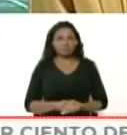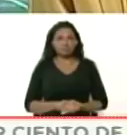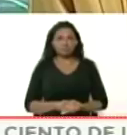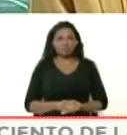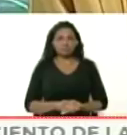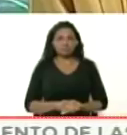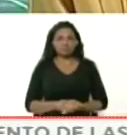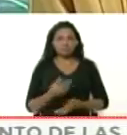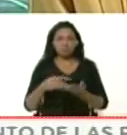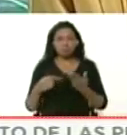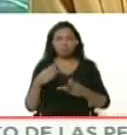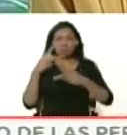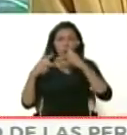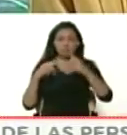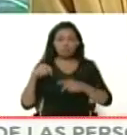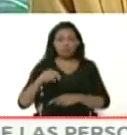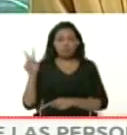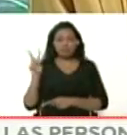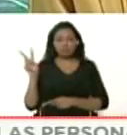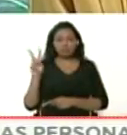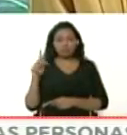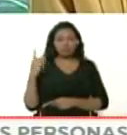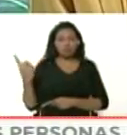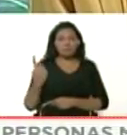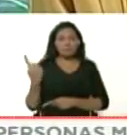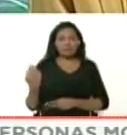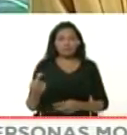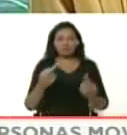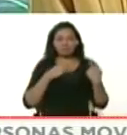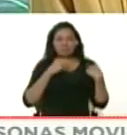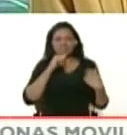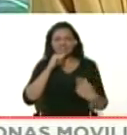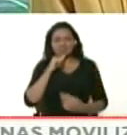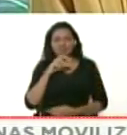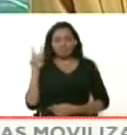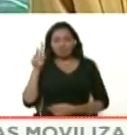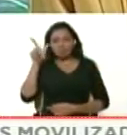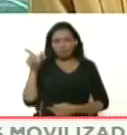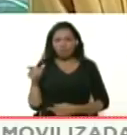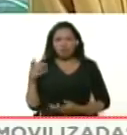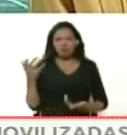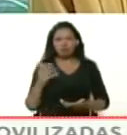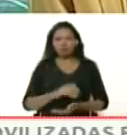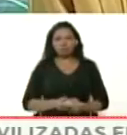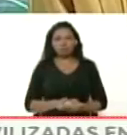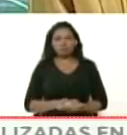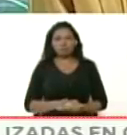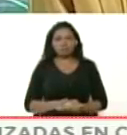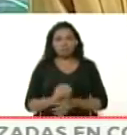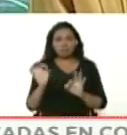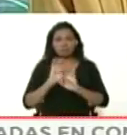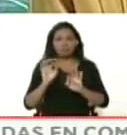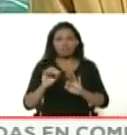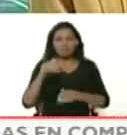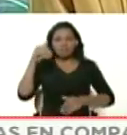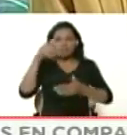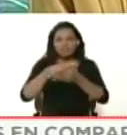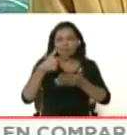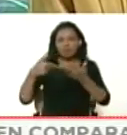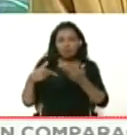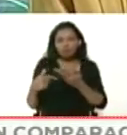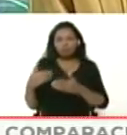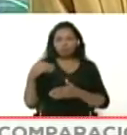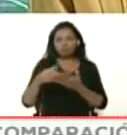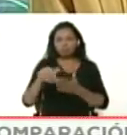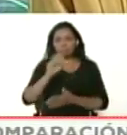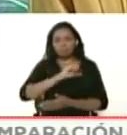Los asuntos políticos de Venezuela solo le incumben a los venezolanos, a las venezolanas. Nadie se tiene que meter en los asuntos